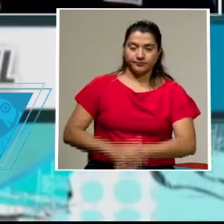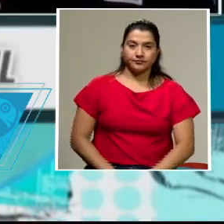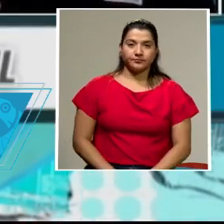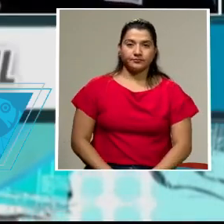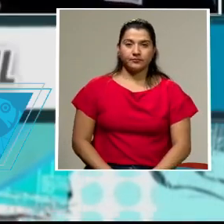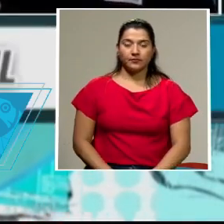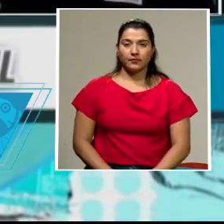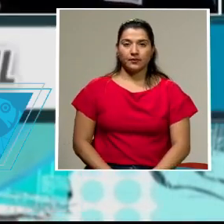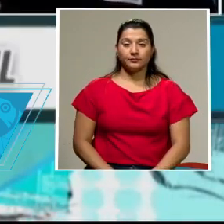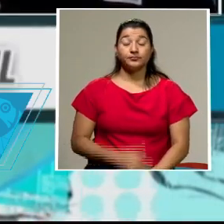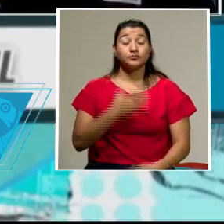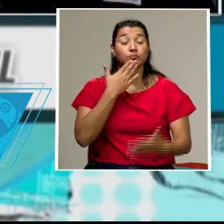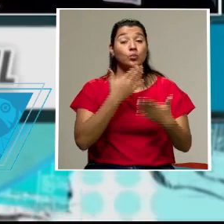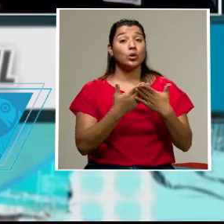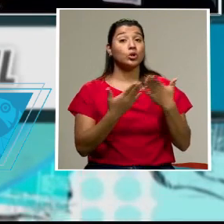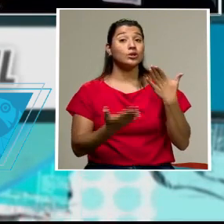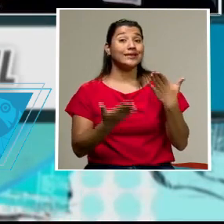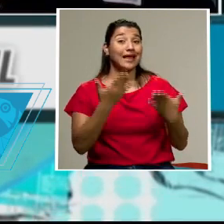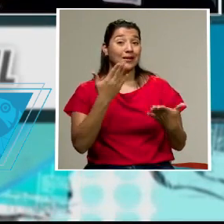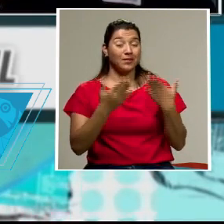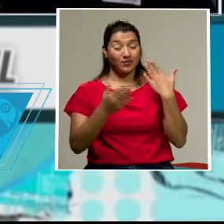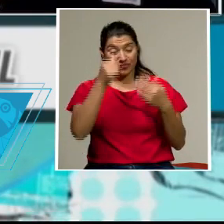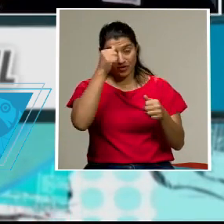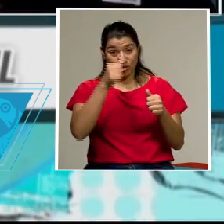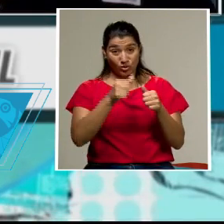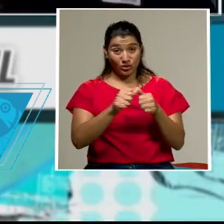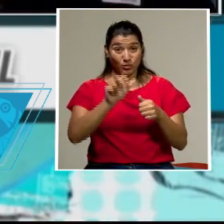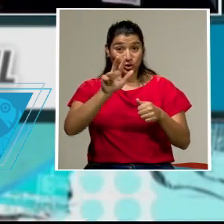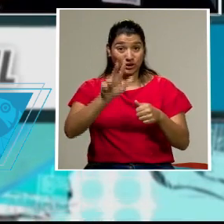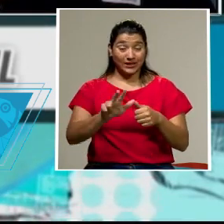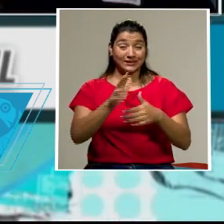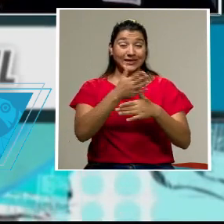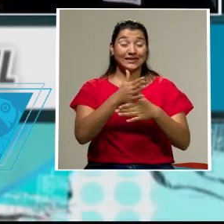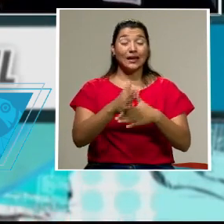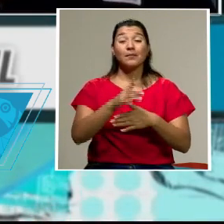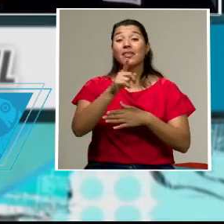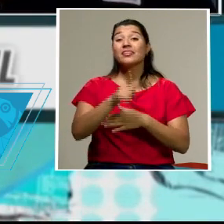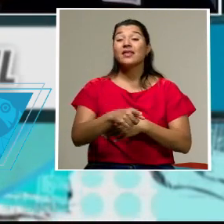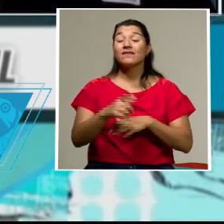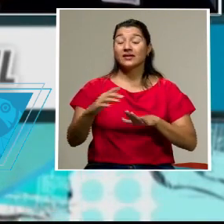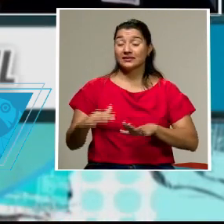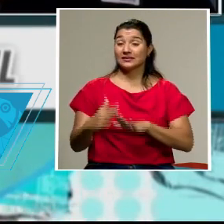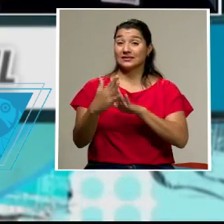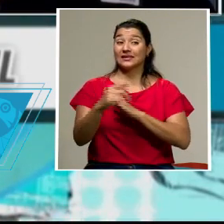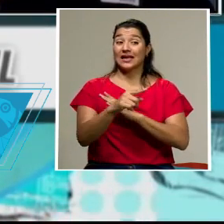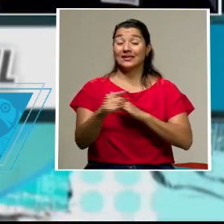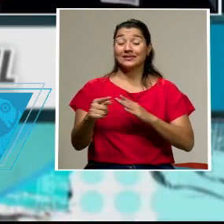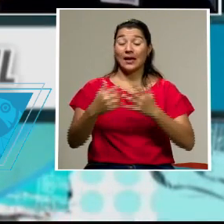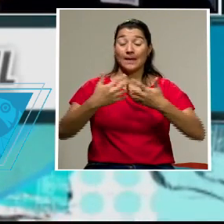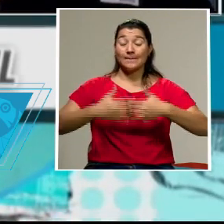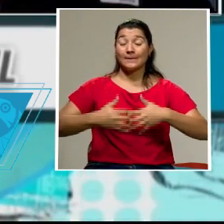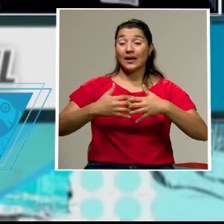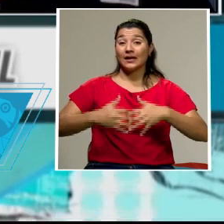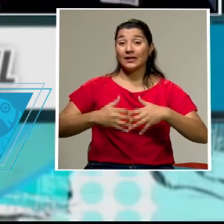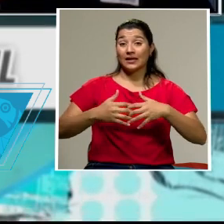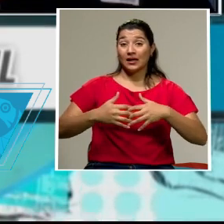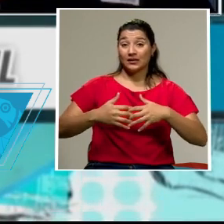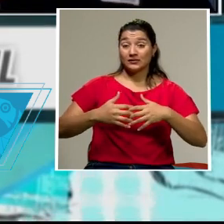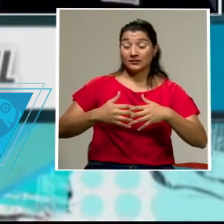Okay. Bueno, tal vez recordamos que son 3 etapas, ¿verdad?, las que deben de pasar estos ventiladores para ya ser